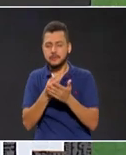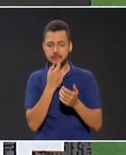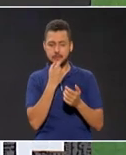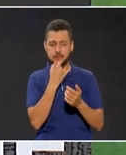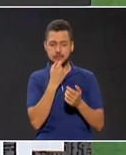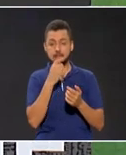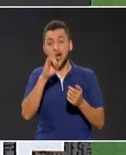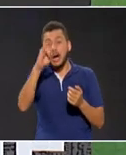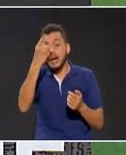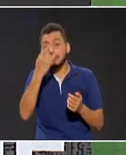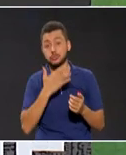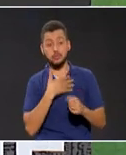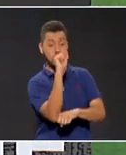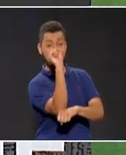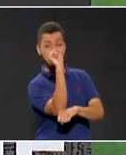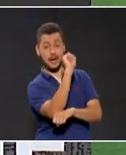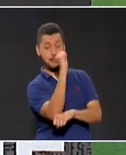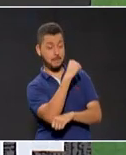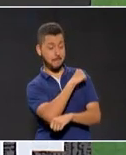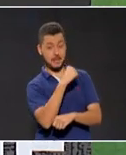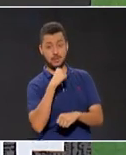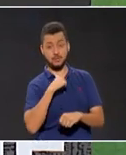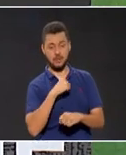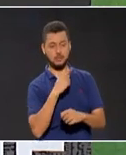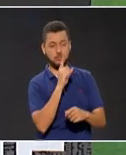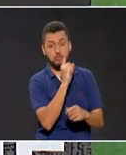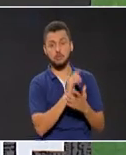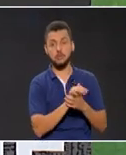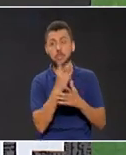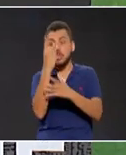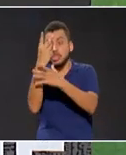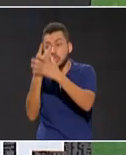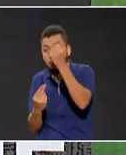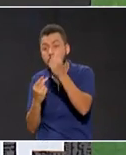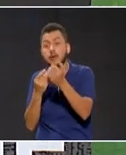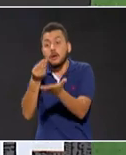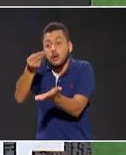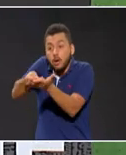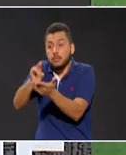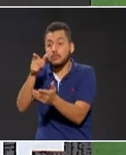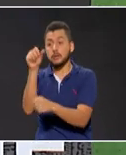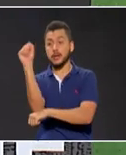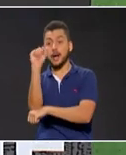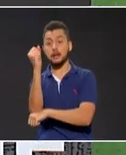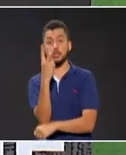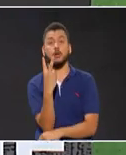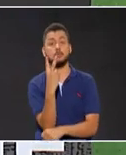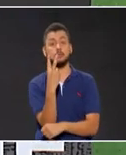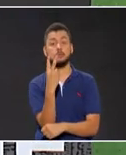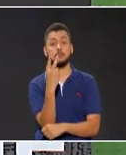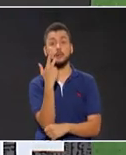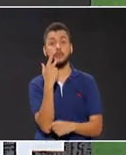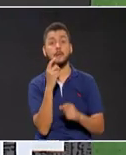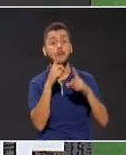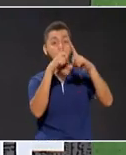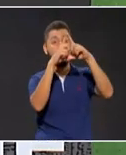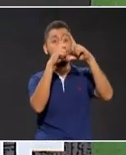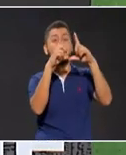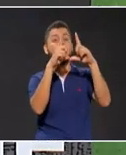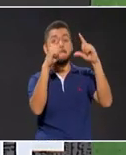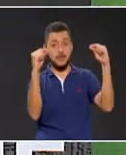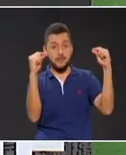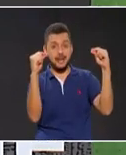comprar otro vehículo como se ha visto en otras ciudades donde por ejemplo el pico y placa es pares o impares, se está incentivando de pronto en ese caso,